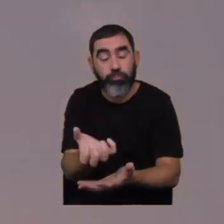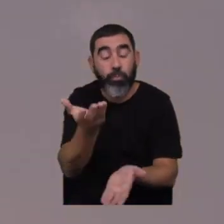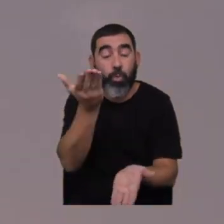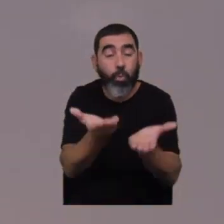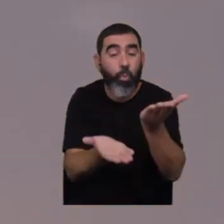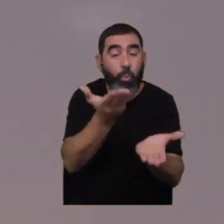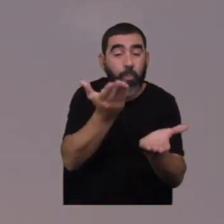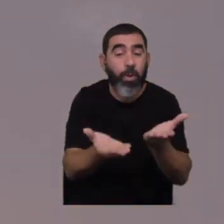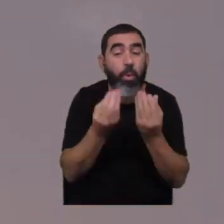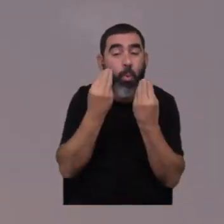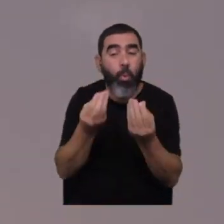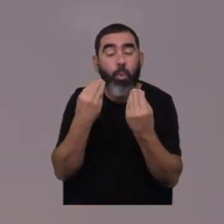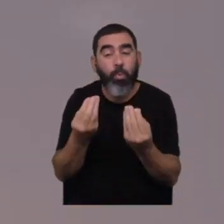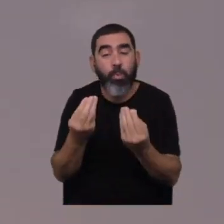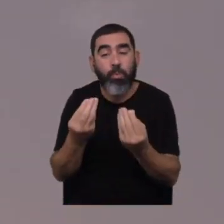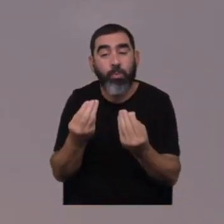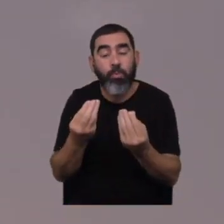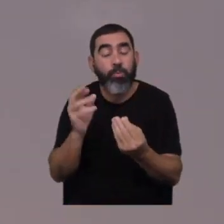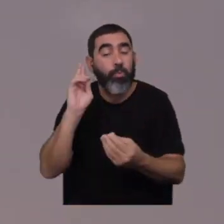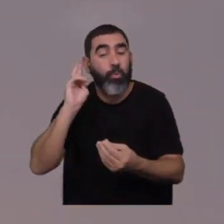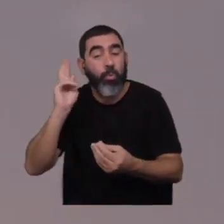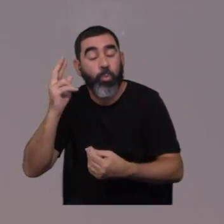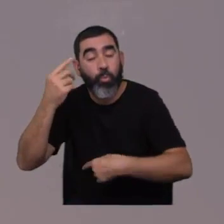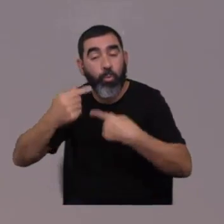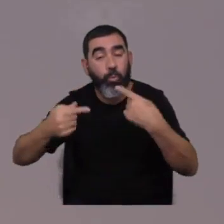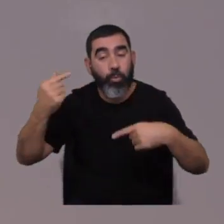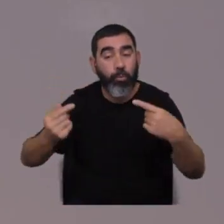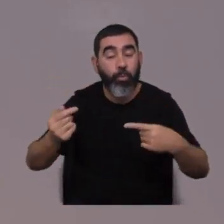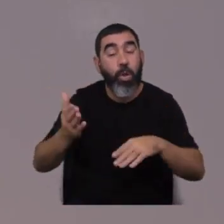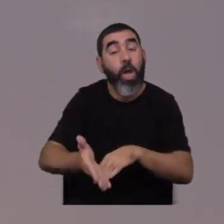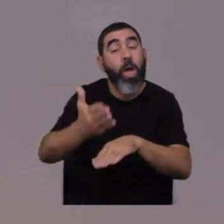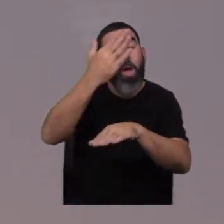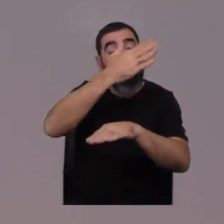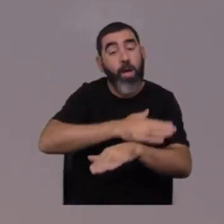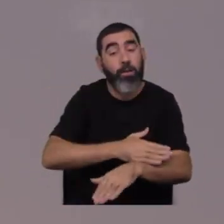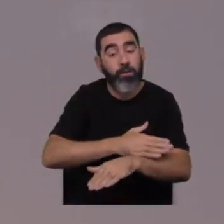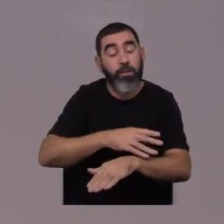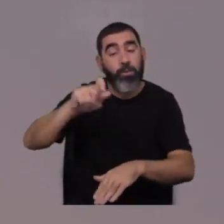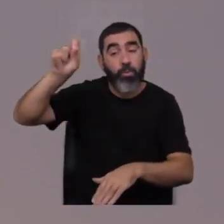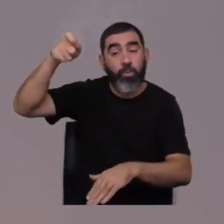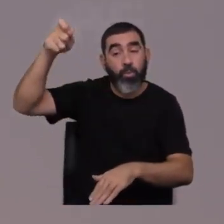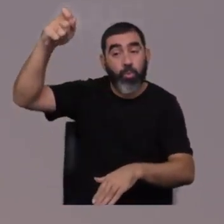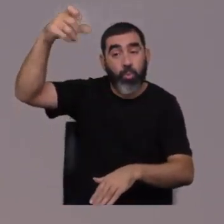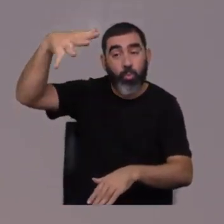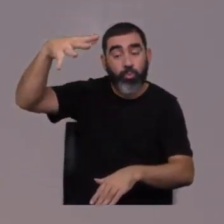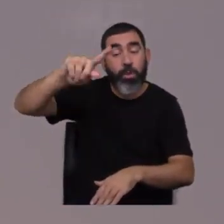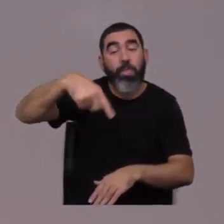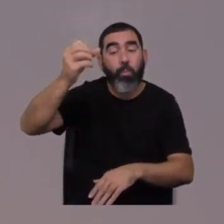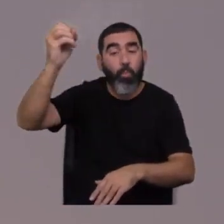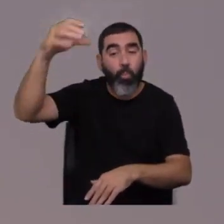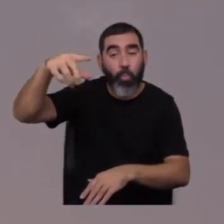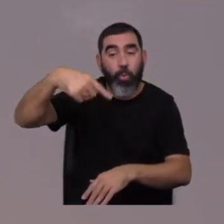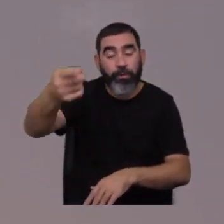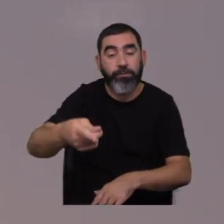comparar cómo era las biofonías, la diversidad acústica antes del encendido del alumbrado público y posteriormente